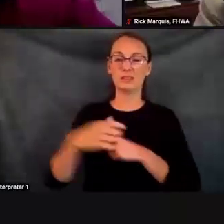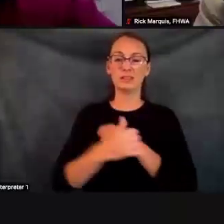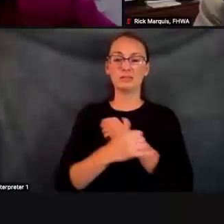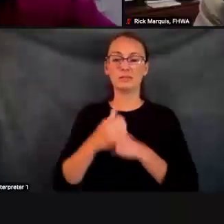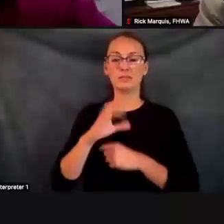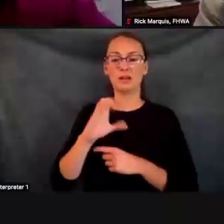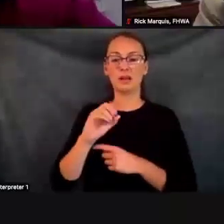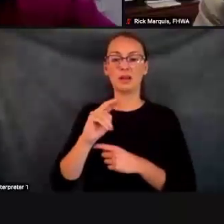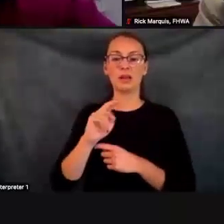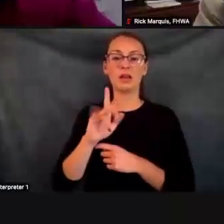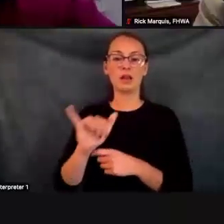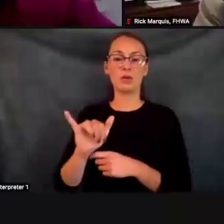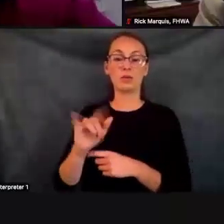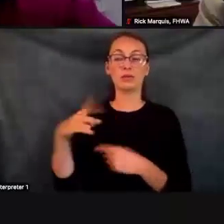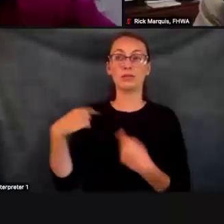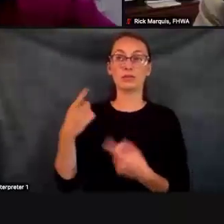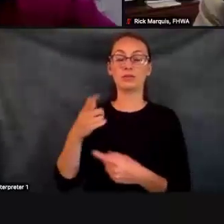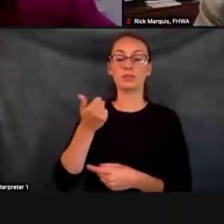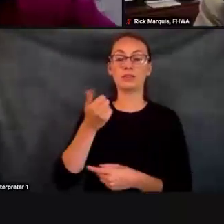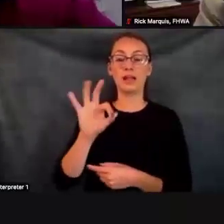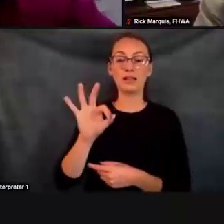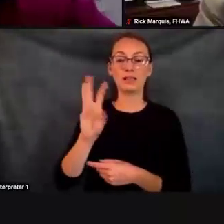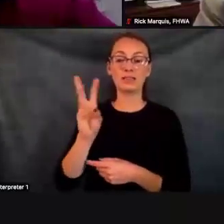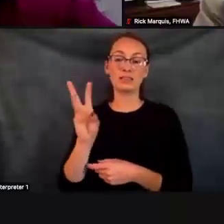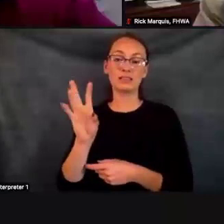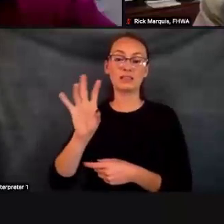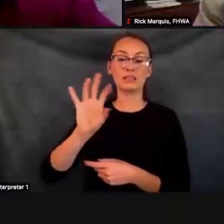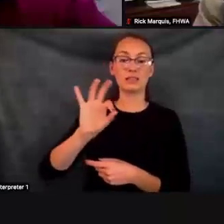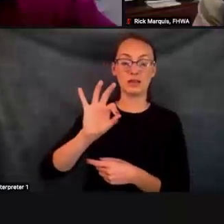Vivimos en Onondaga desde